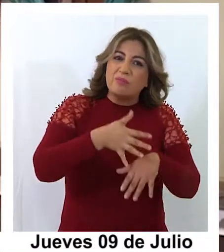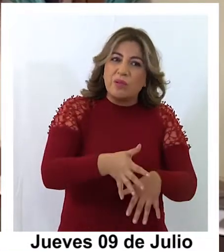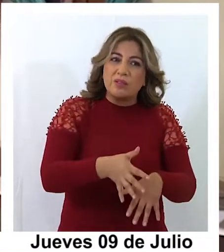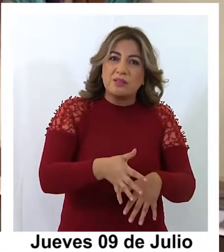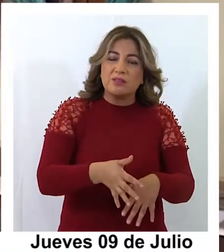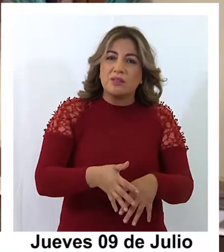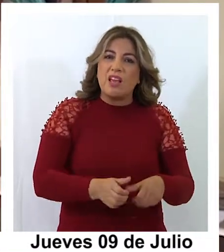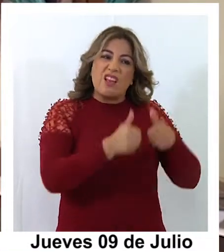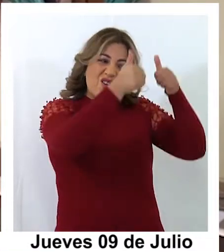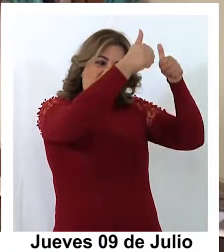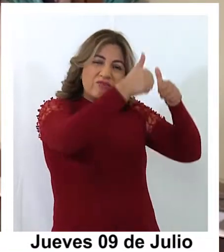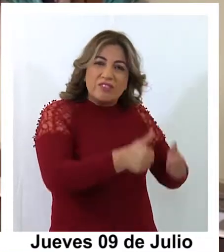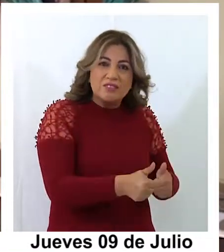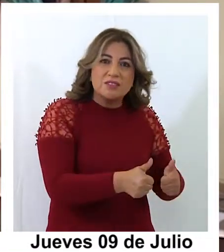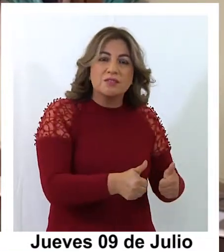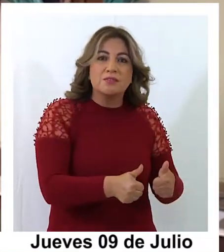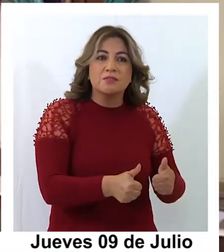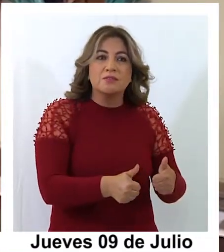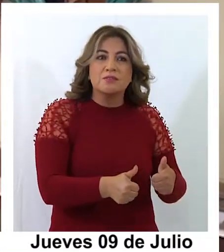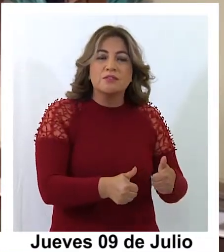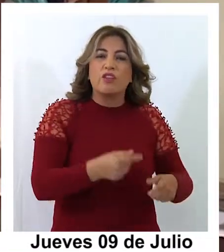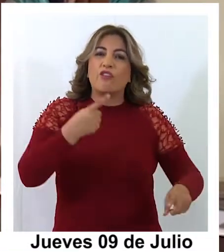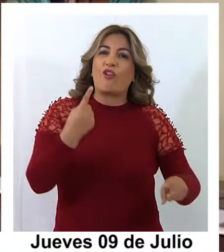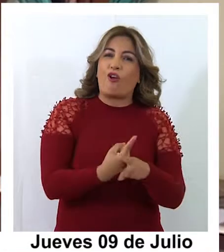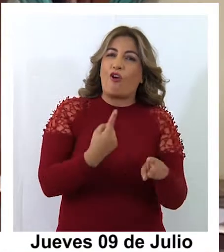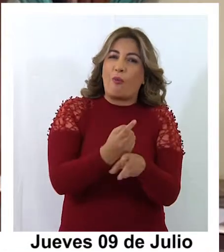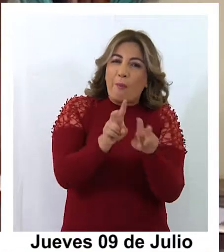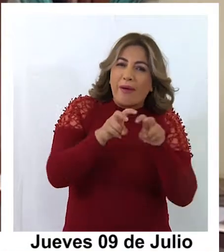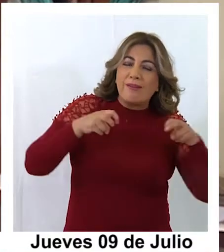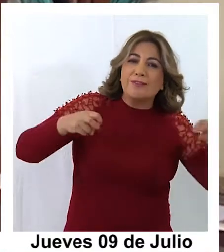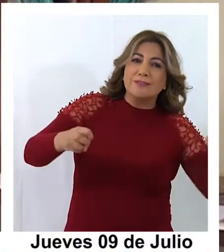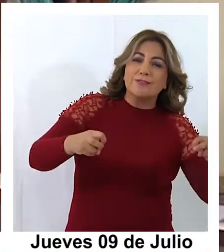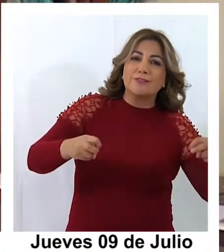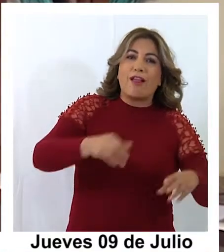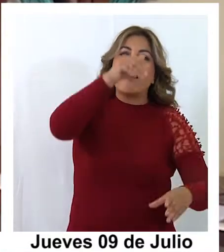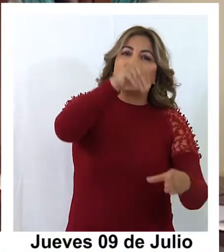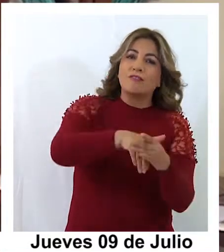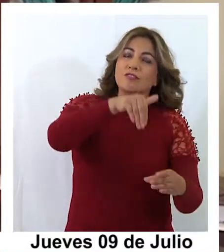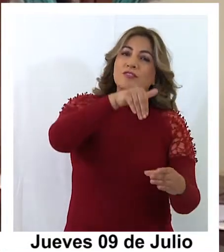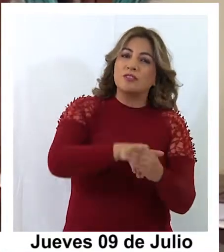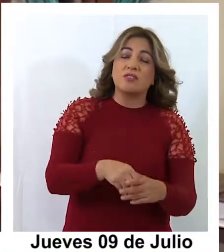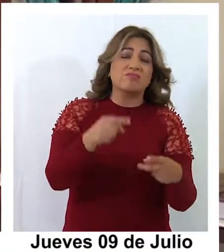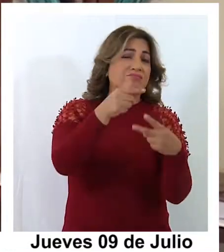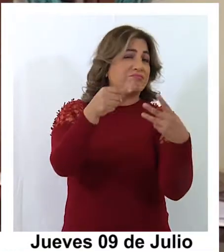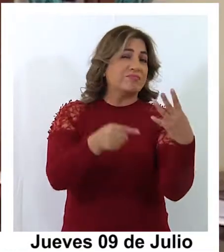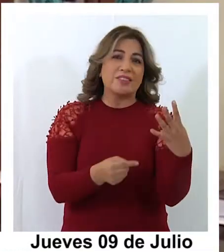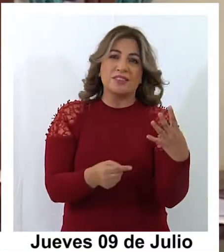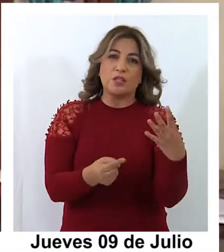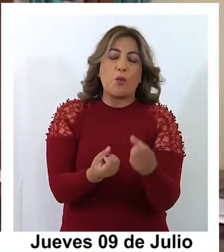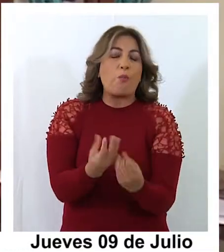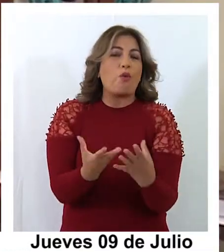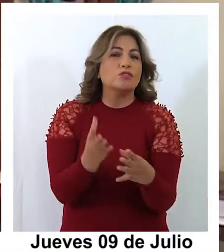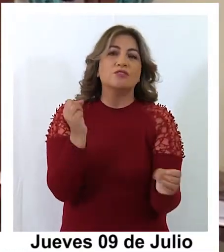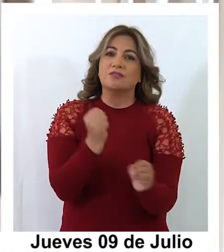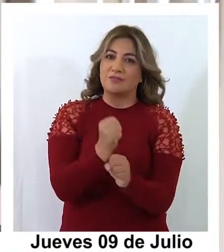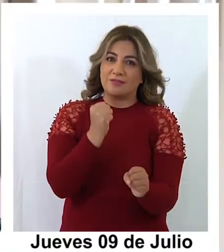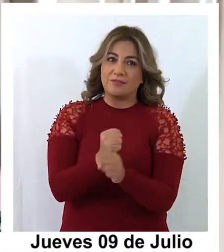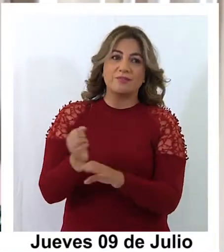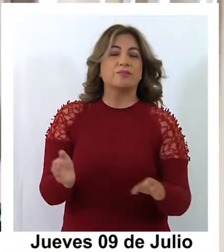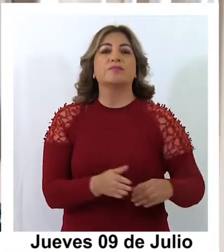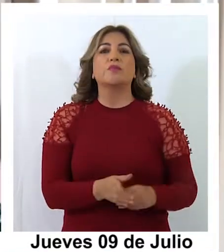de las pegatinas de afiches, de los conversatorios, del plebiscito, en fin, mucho trabajo.